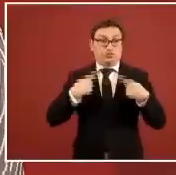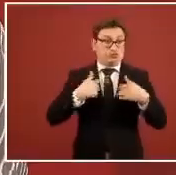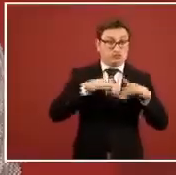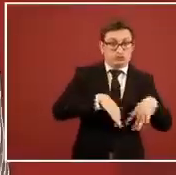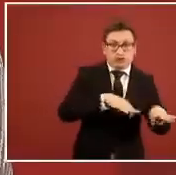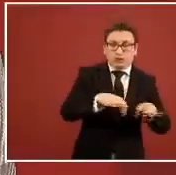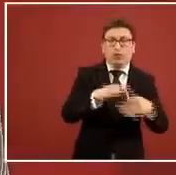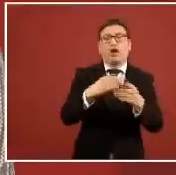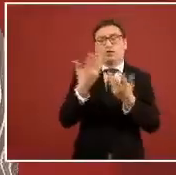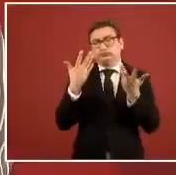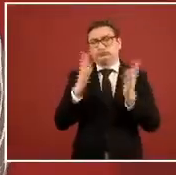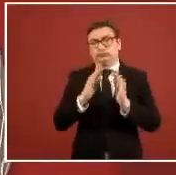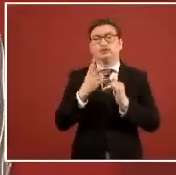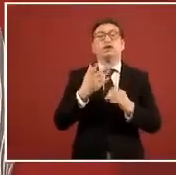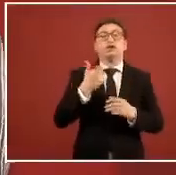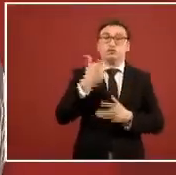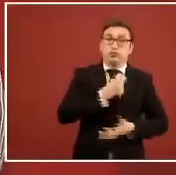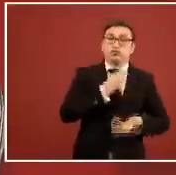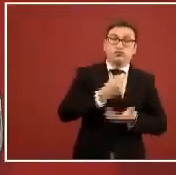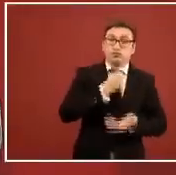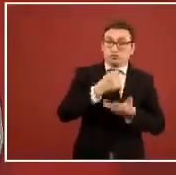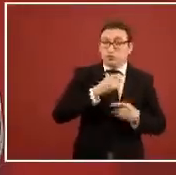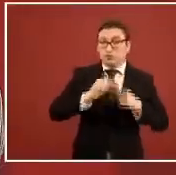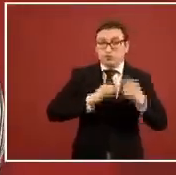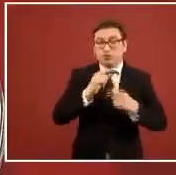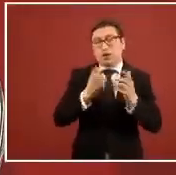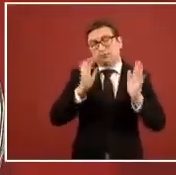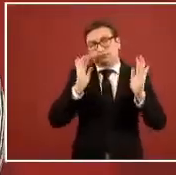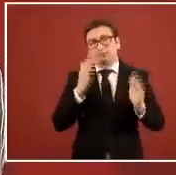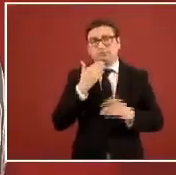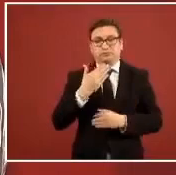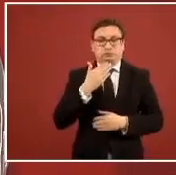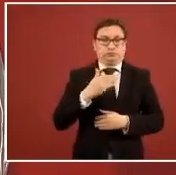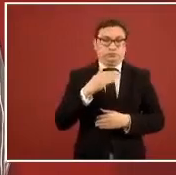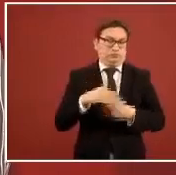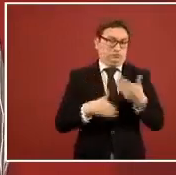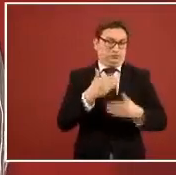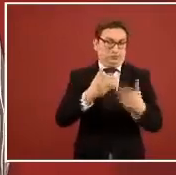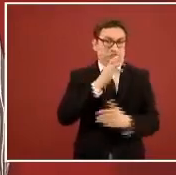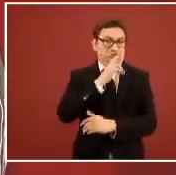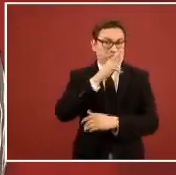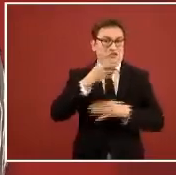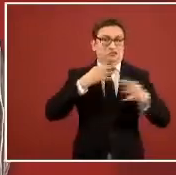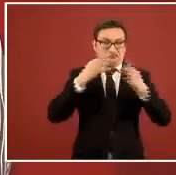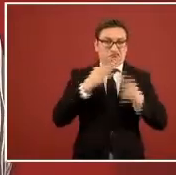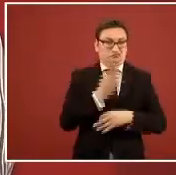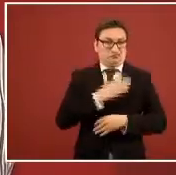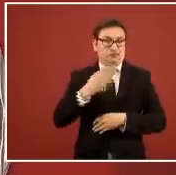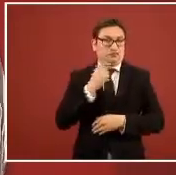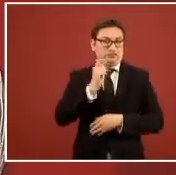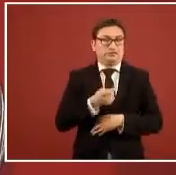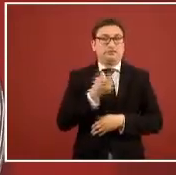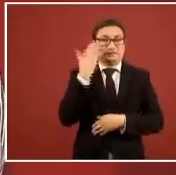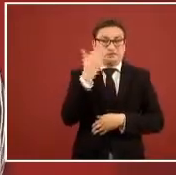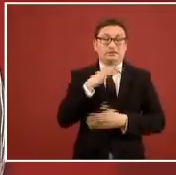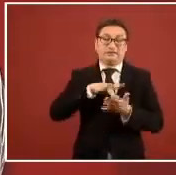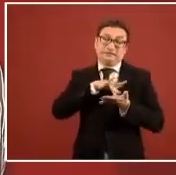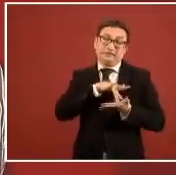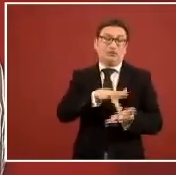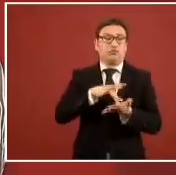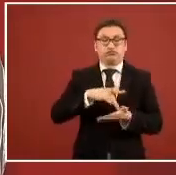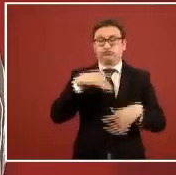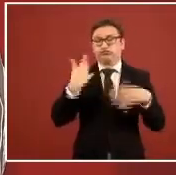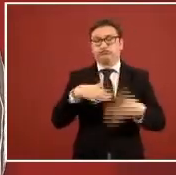se va actualizando el presupuesto que se requiera. Lo que es siempre una buena noticia es el enorme apoyo y